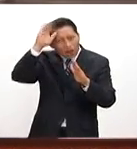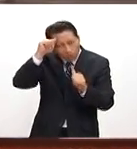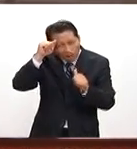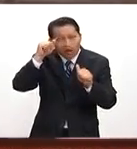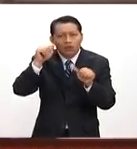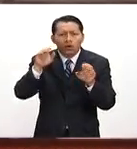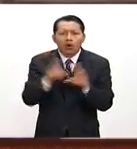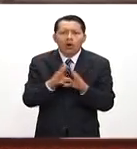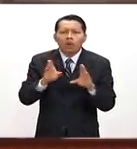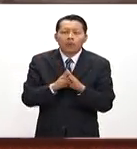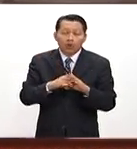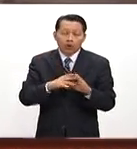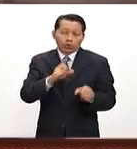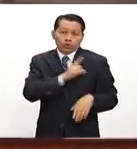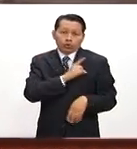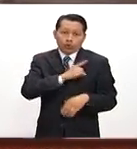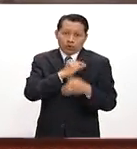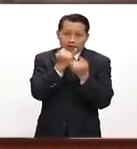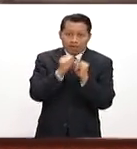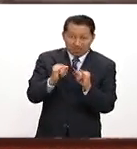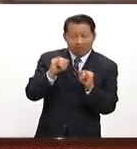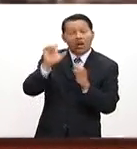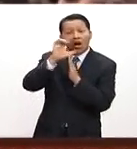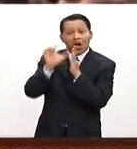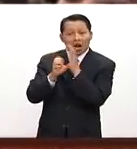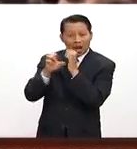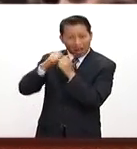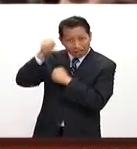a contrapelo de las disposiciones constitucionales.